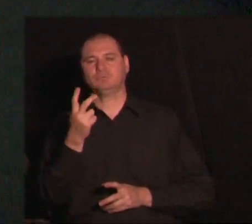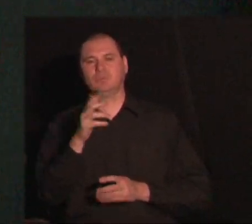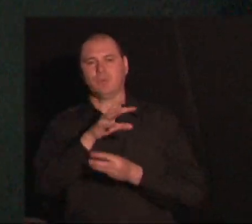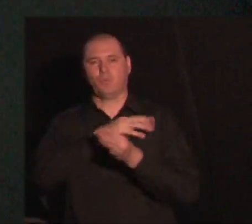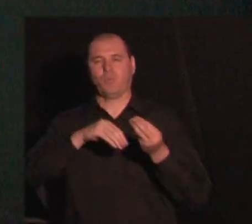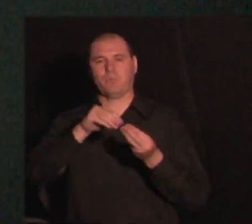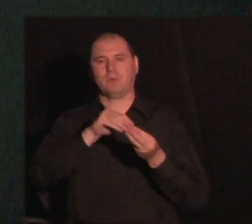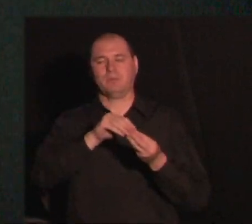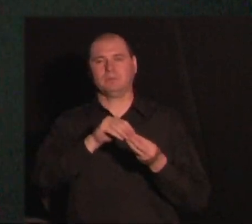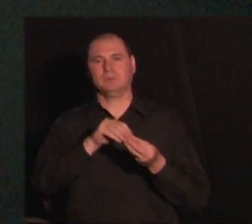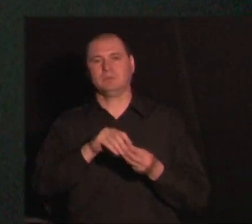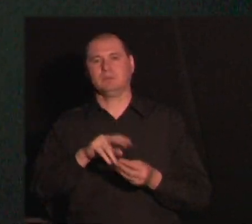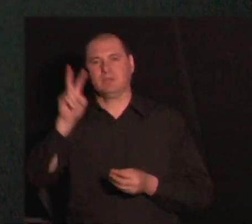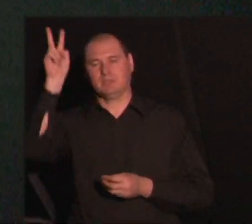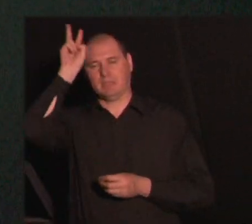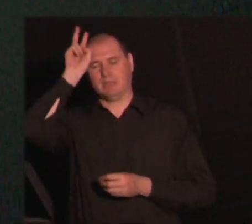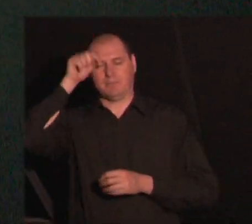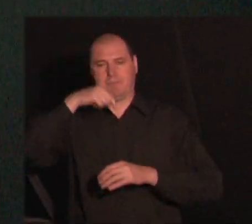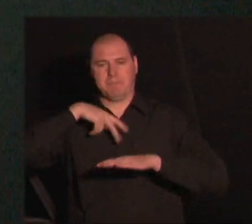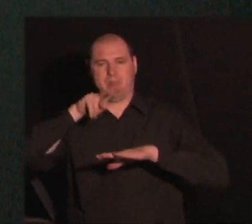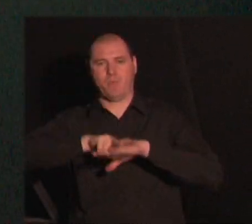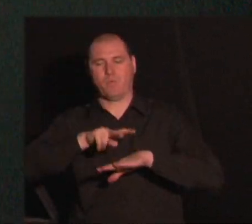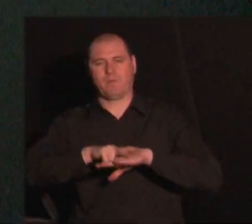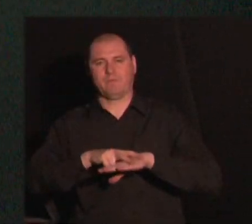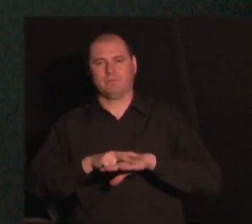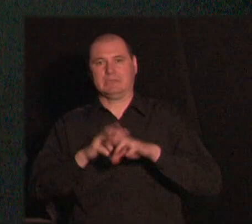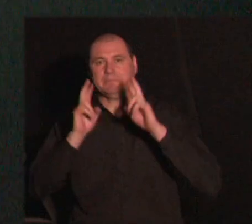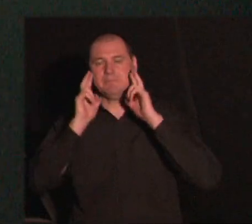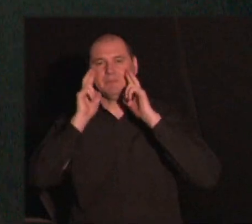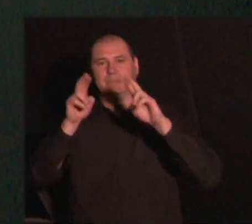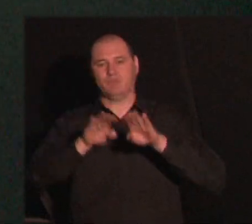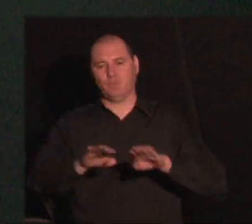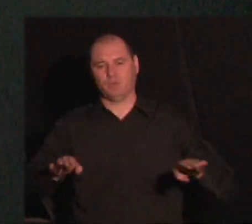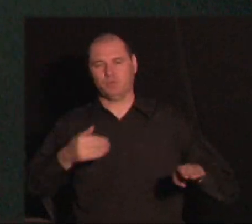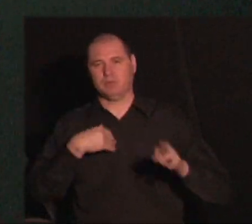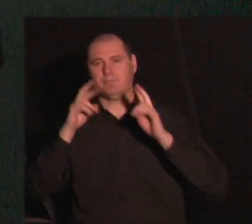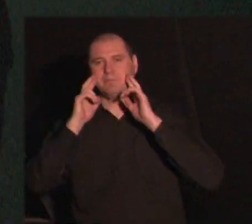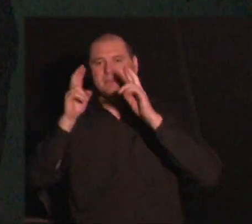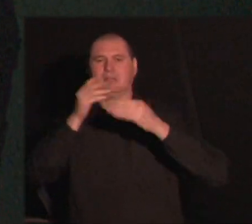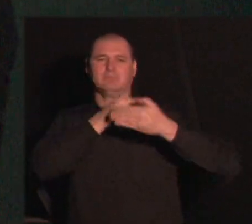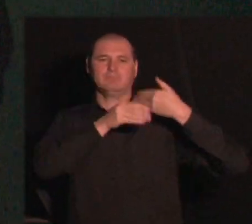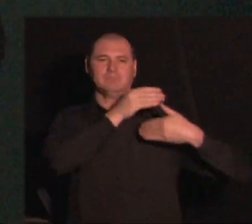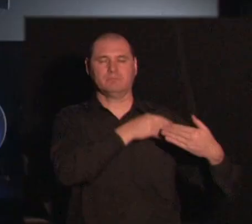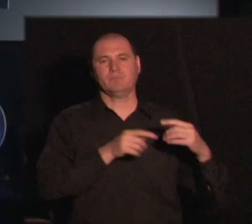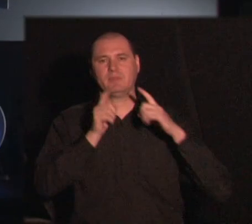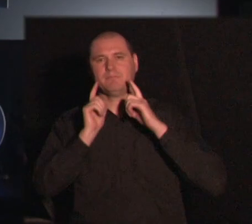pueblos originarios de mi Paraguay, ser la voz de todos los niños y ser la voz de mis ancestros también.